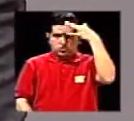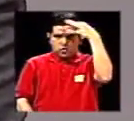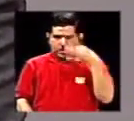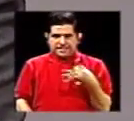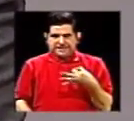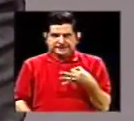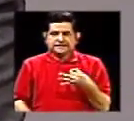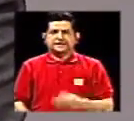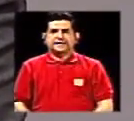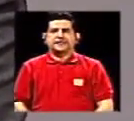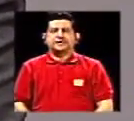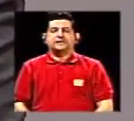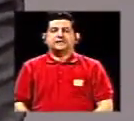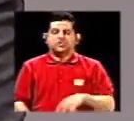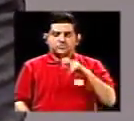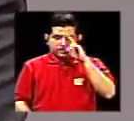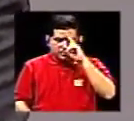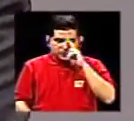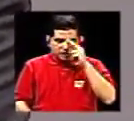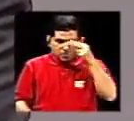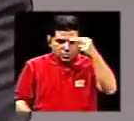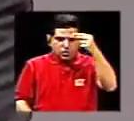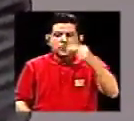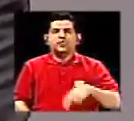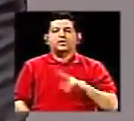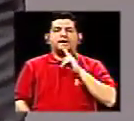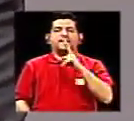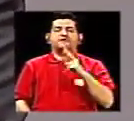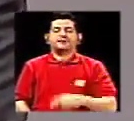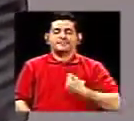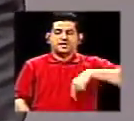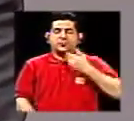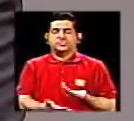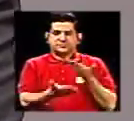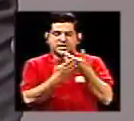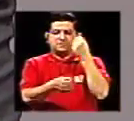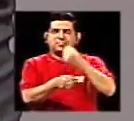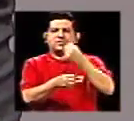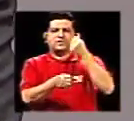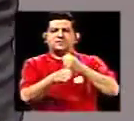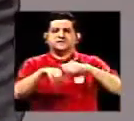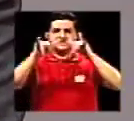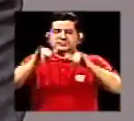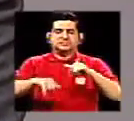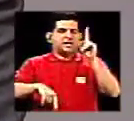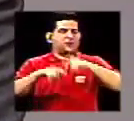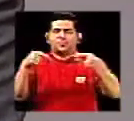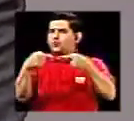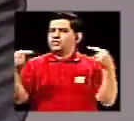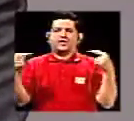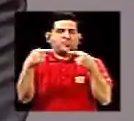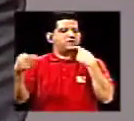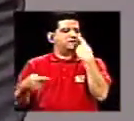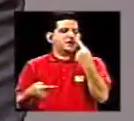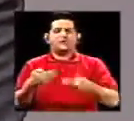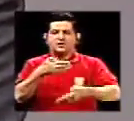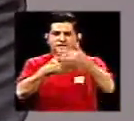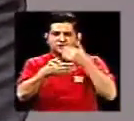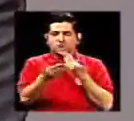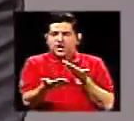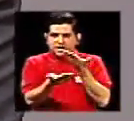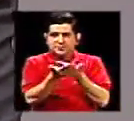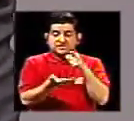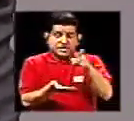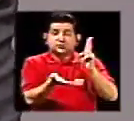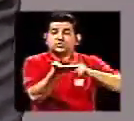de hacerle honor a la verdad, hacerle honor a nuestra propuesta de trabajo. O sea, no podemos entrar en contradicciones. Lo que hemos propuesto ahí es un